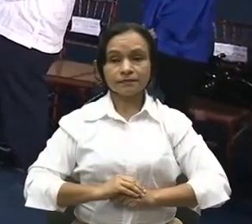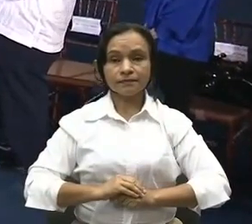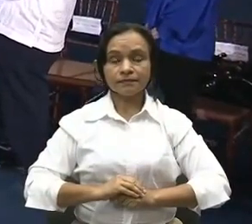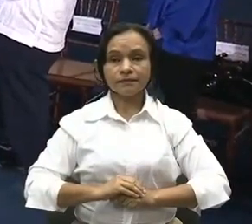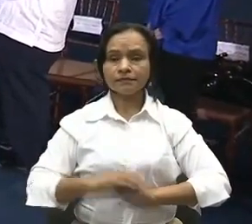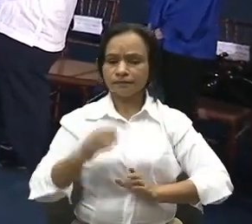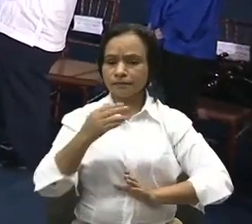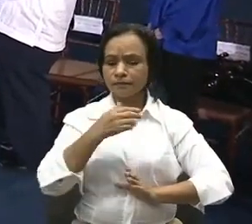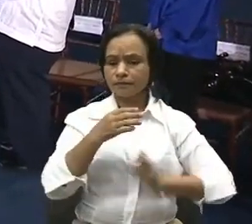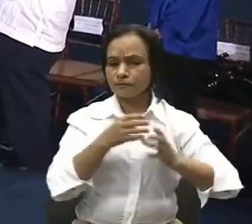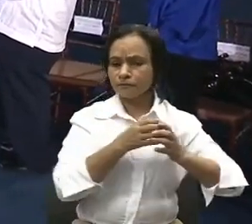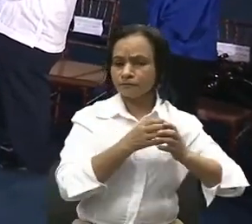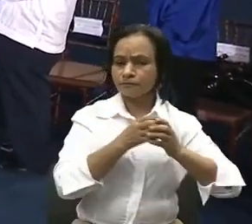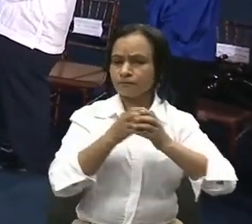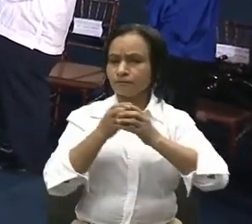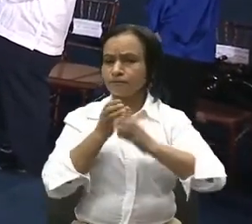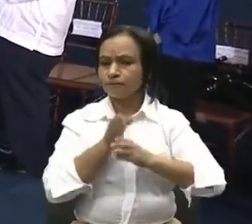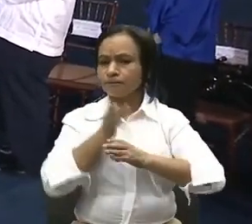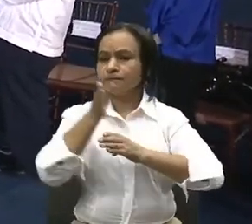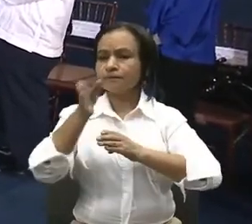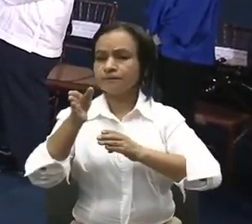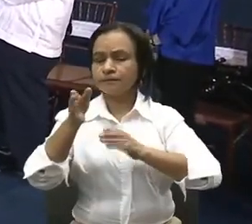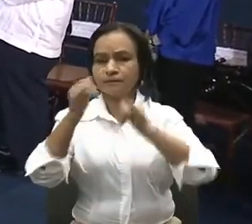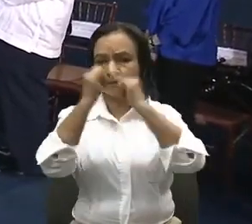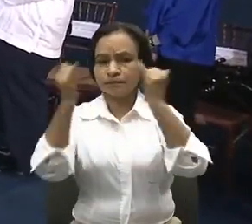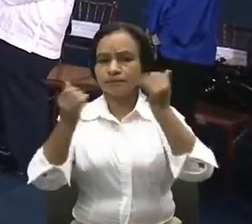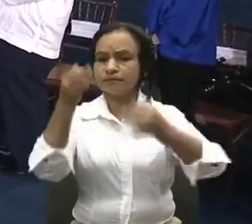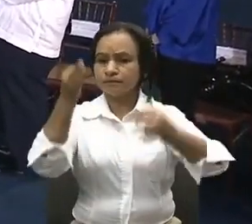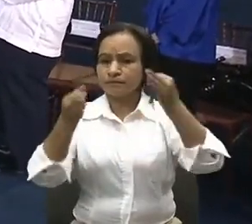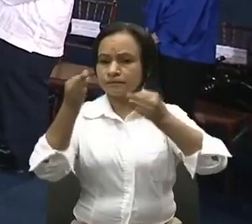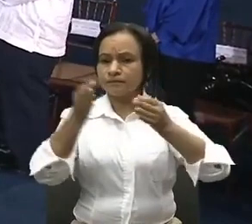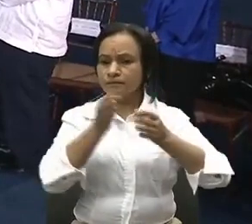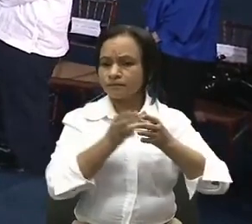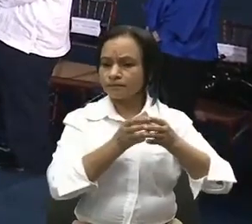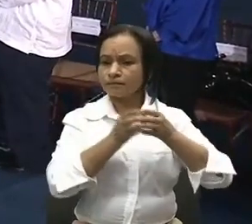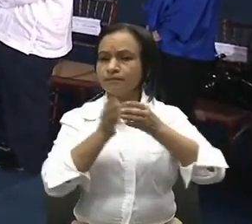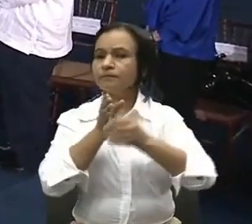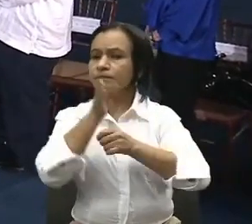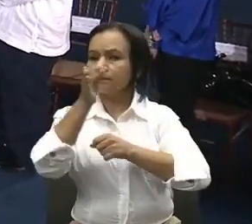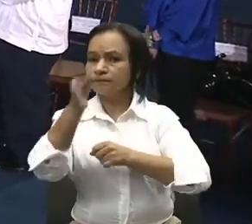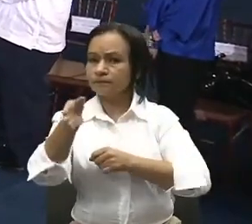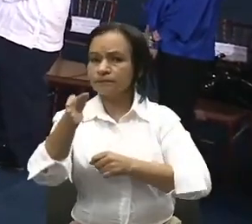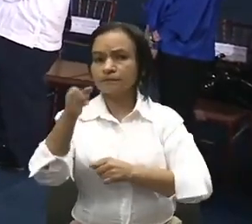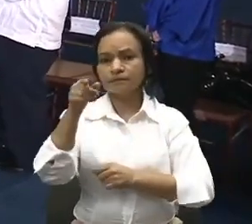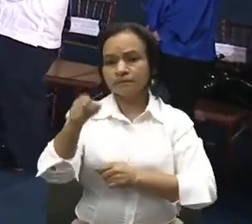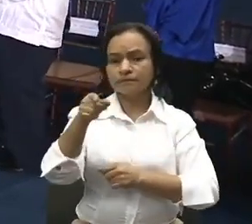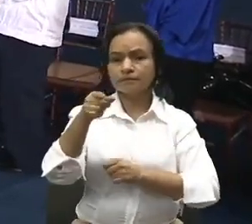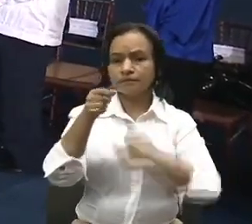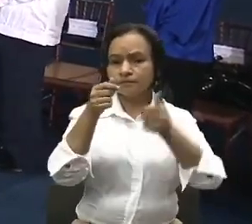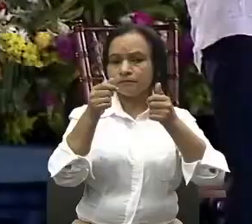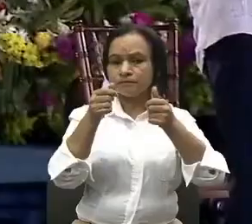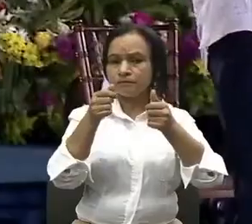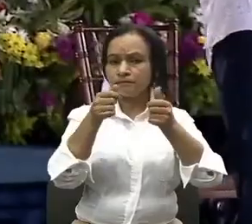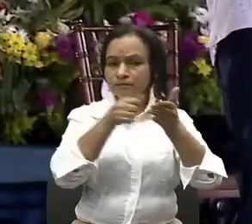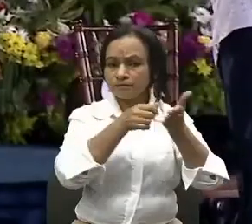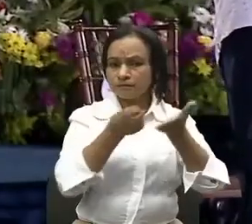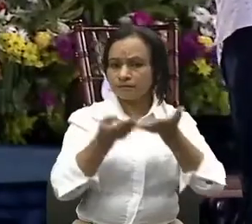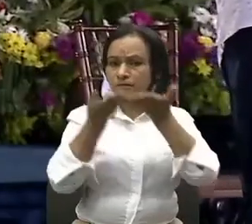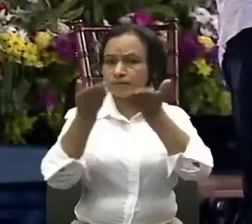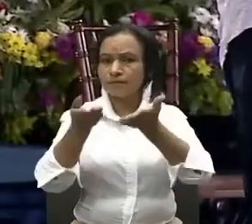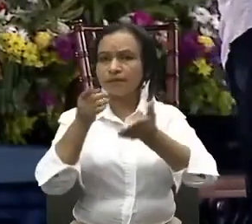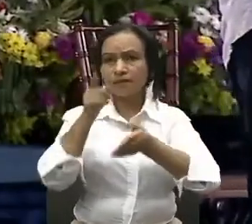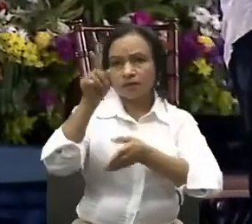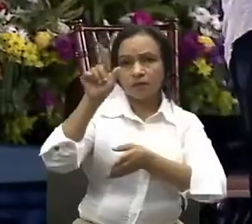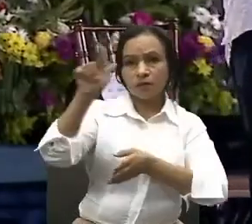Fuimos a la Corte Internacional de Justicia y ahí denunciamos al gobierno de los Estados